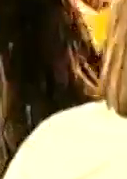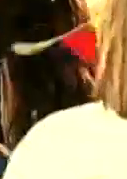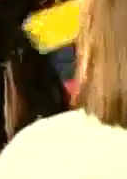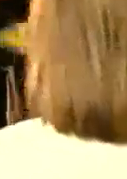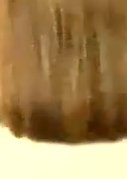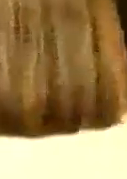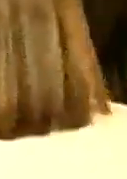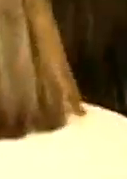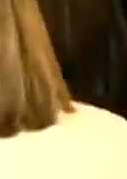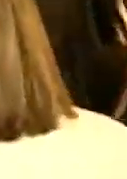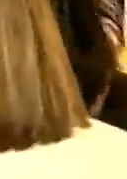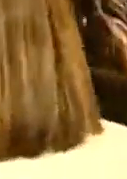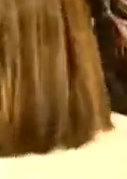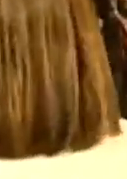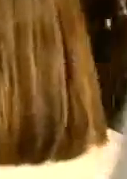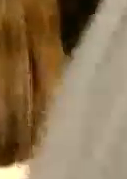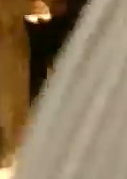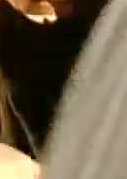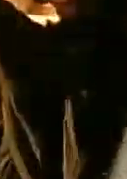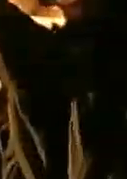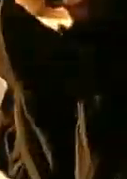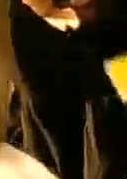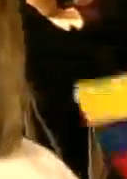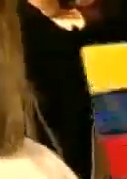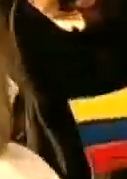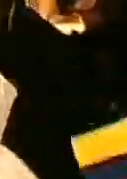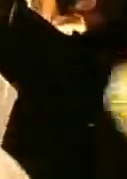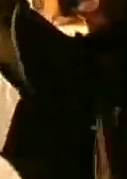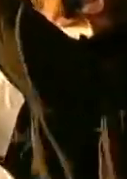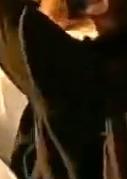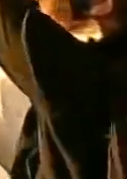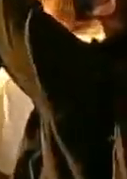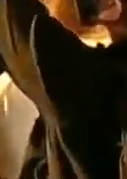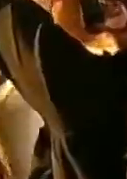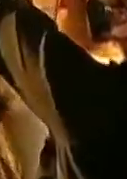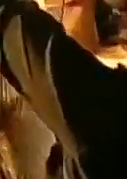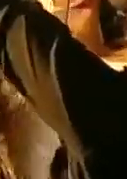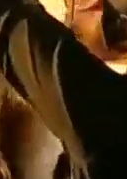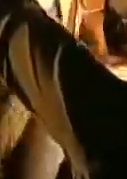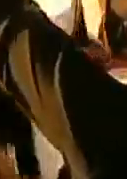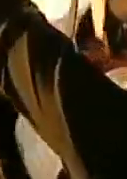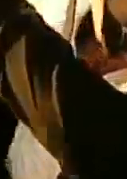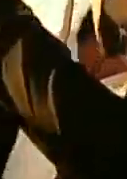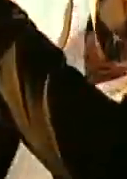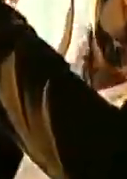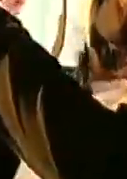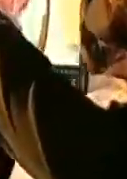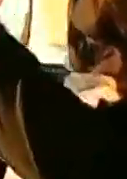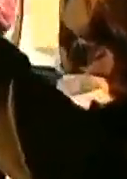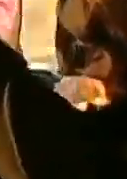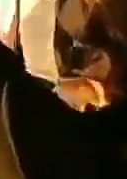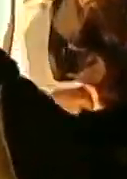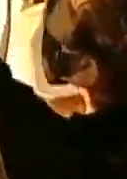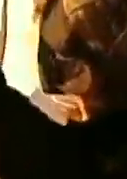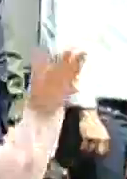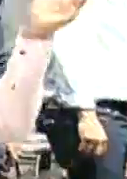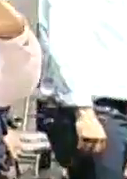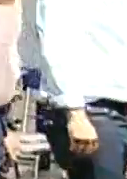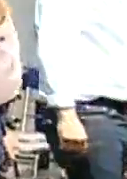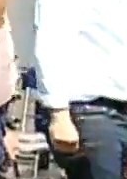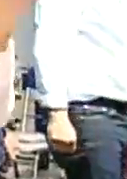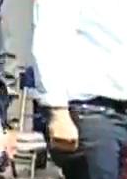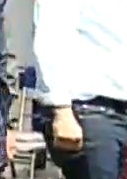barbería que era muy populachera. Me pasáis el alcoholado por detrás de las orejas. Luis el